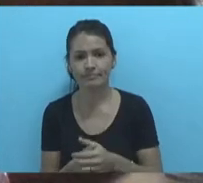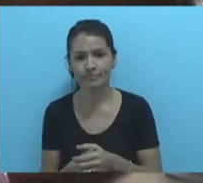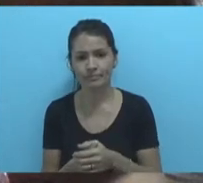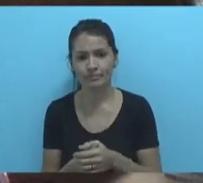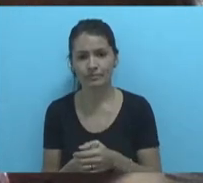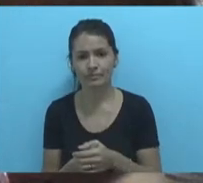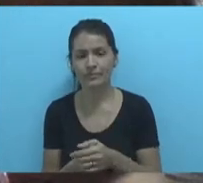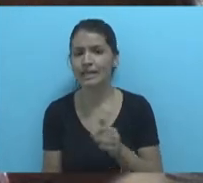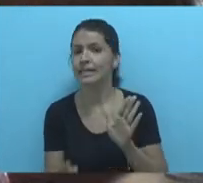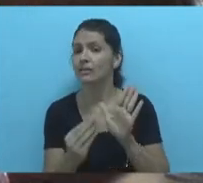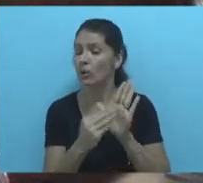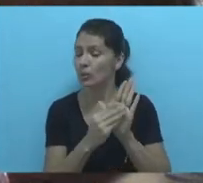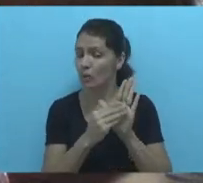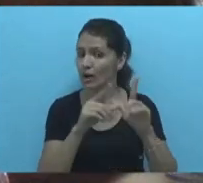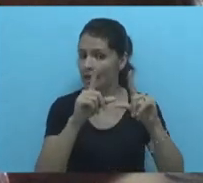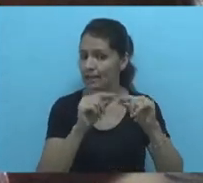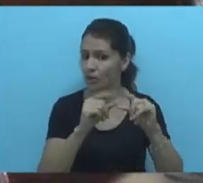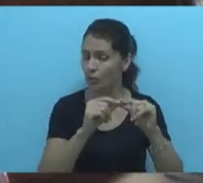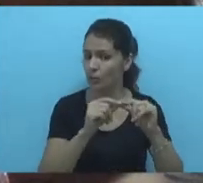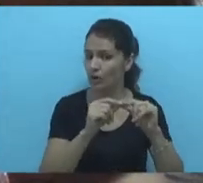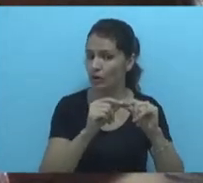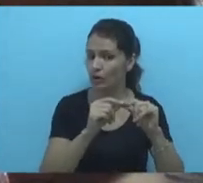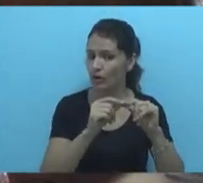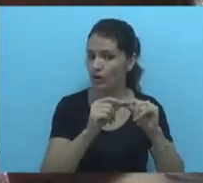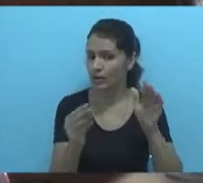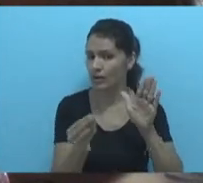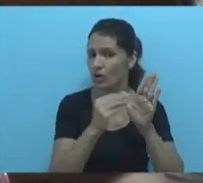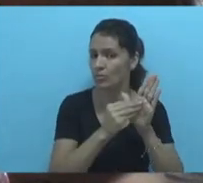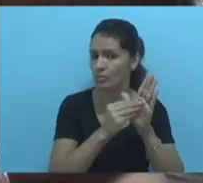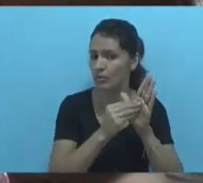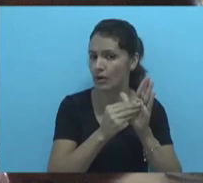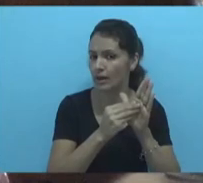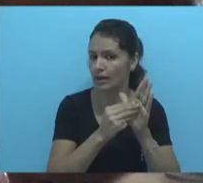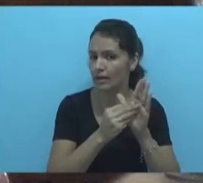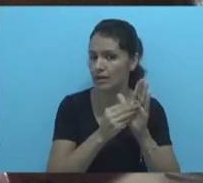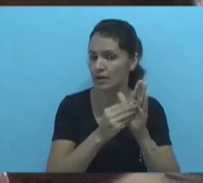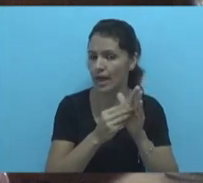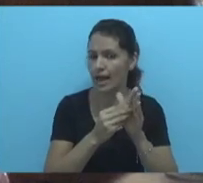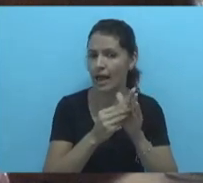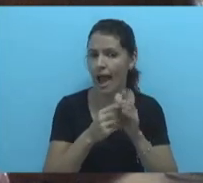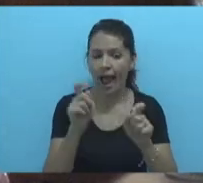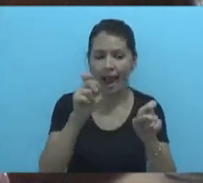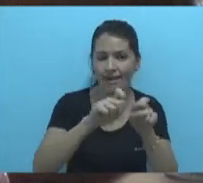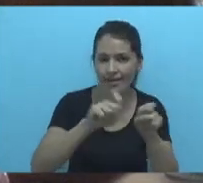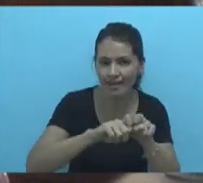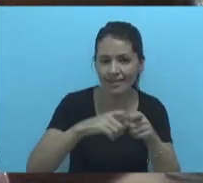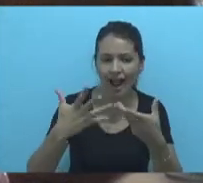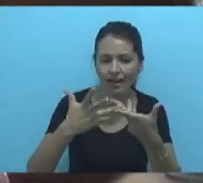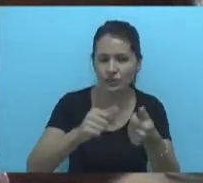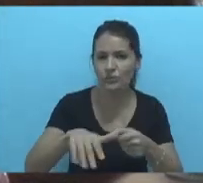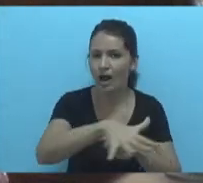que incorpora en uno de sus artículos la posibilidad de que los procesos de urbanización sean ejecutados por cooperativas